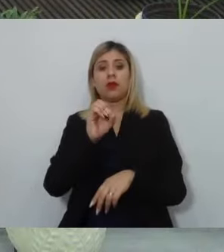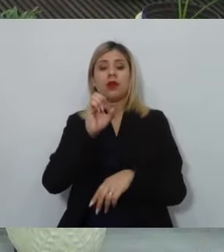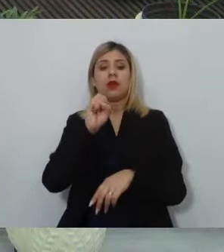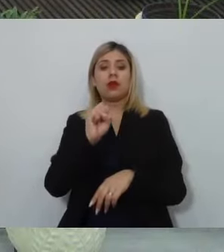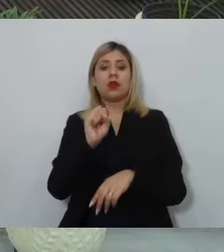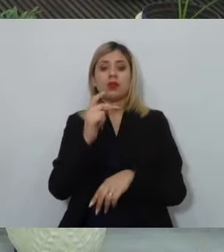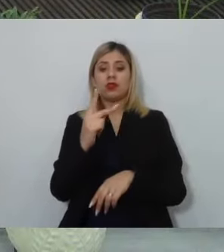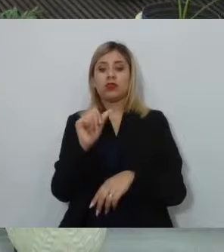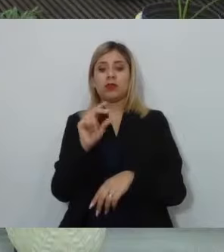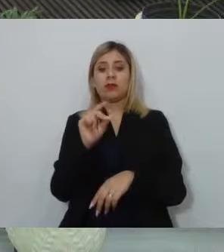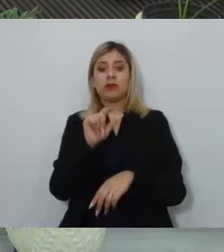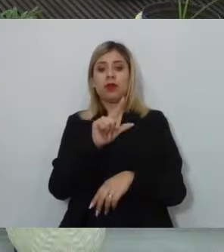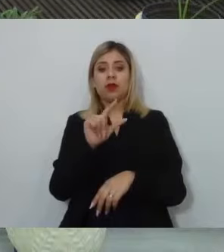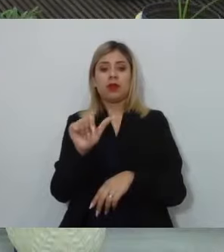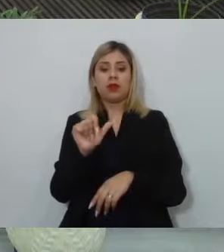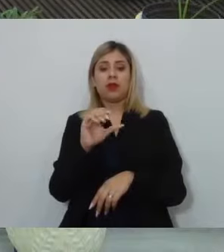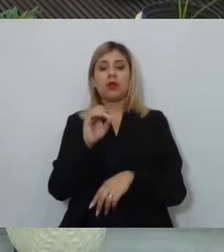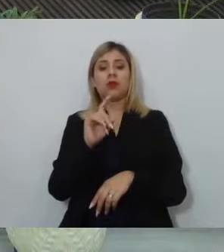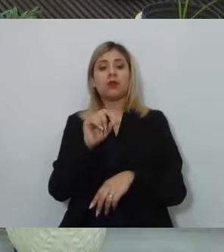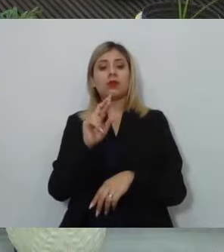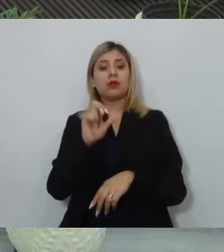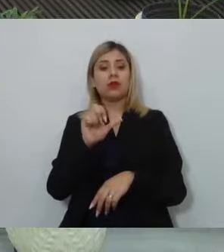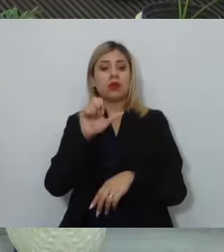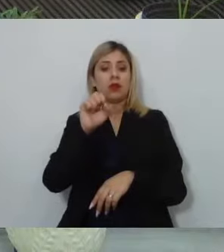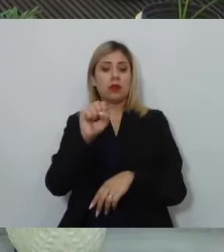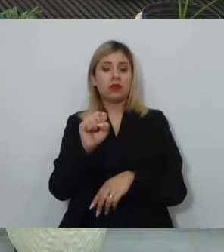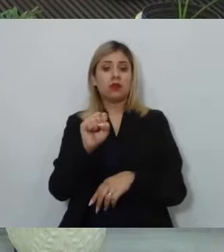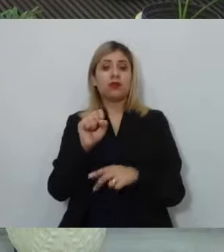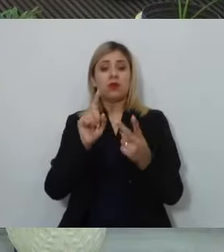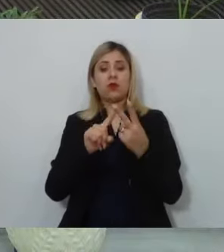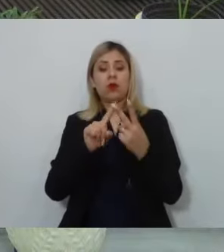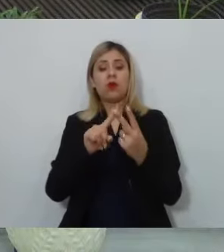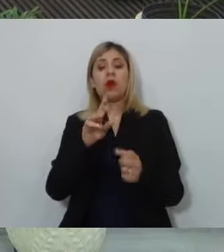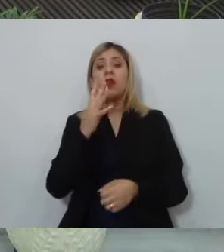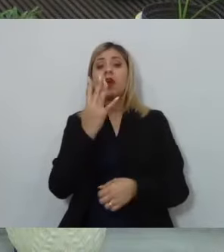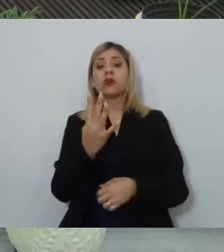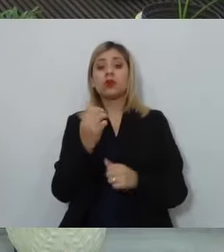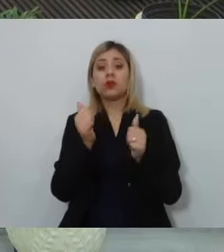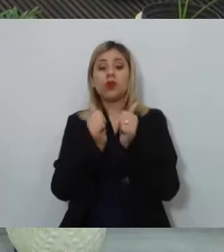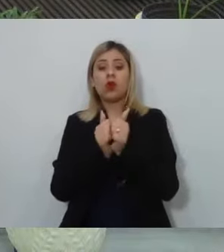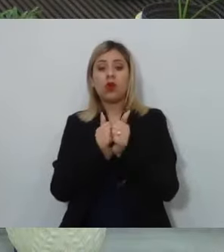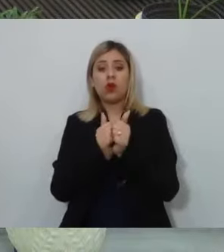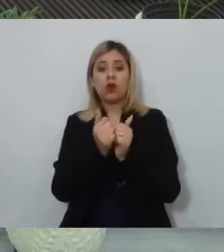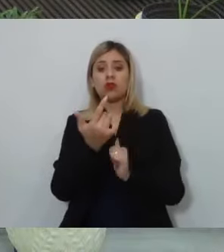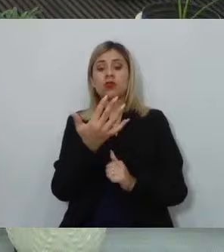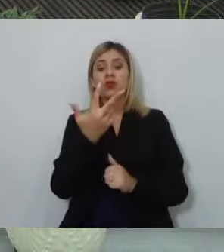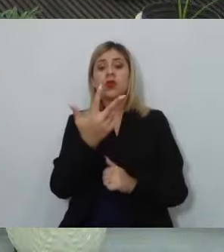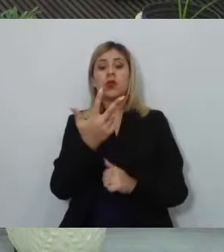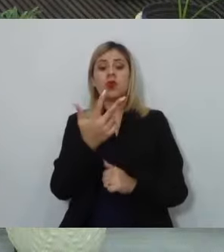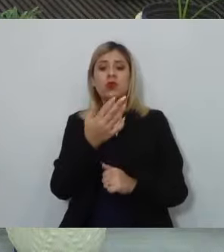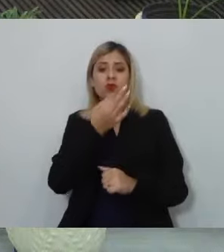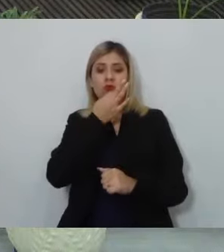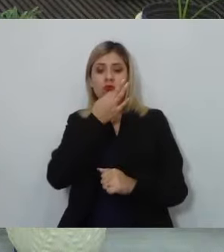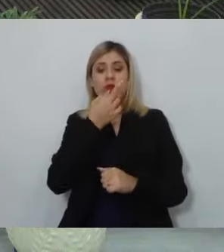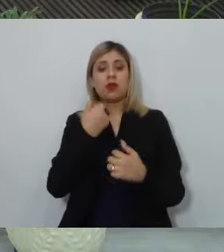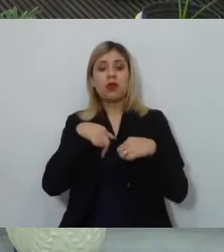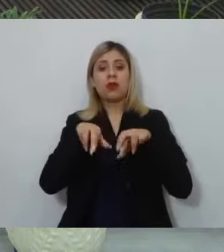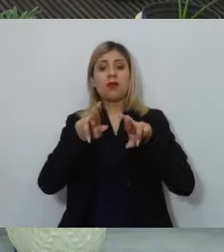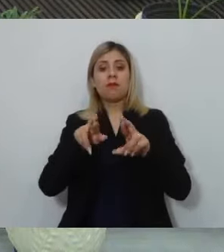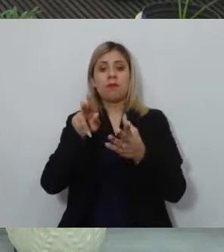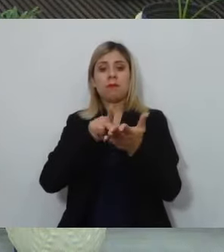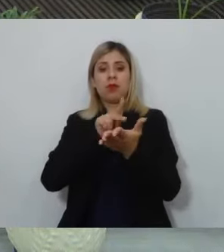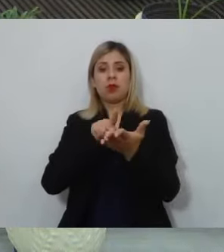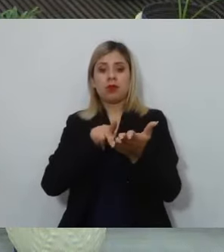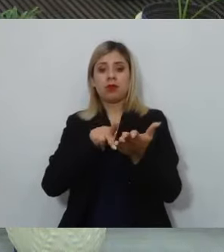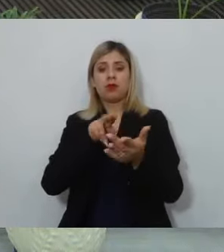movimiento ciudadano eh procedo a tomar la votación consejeras y consejeros electorales en votación económica les consulto